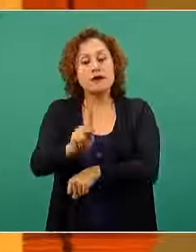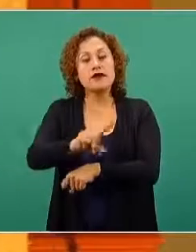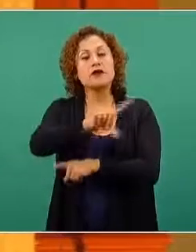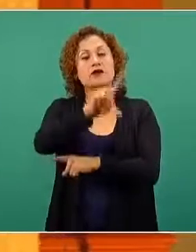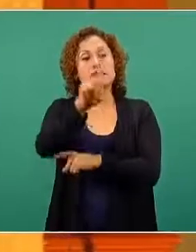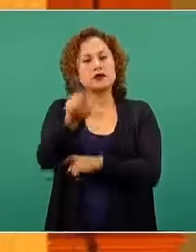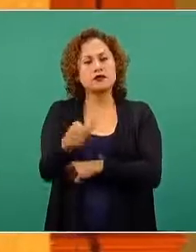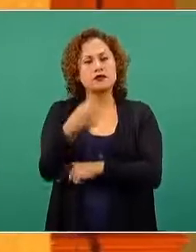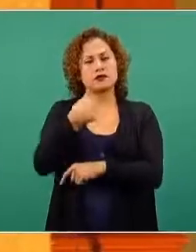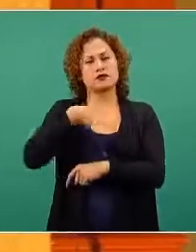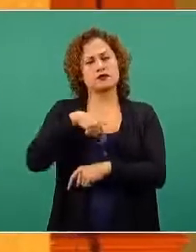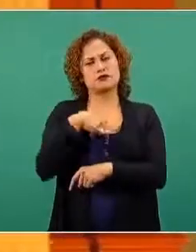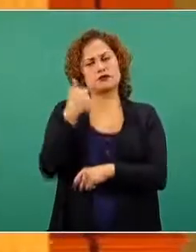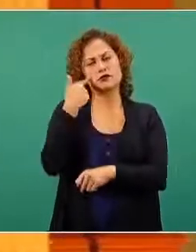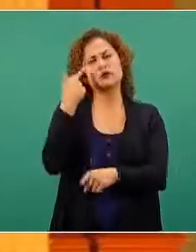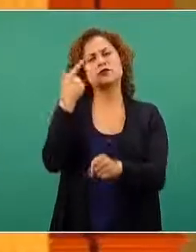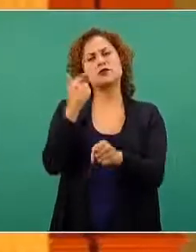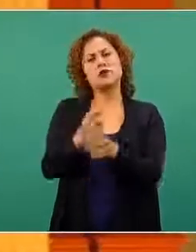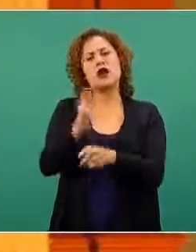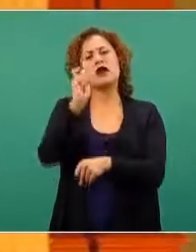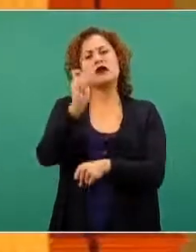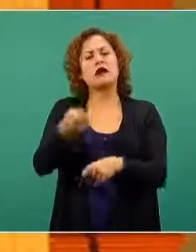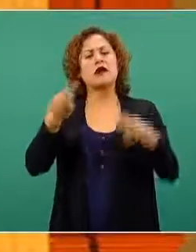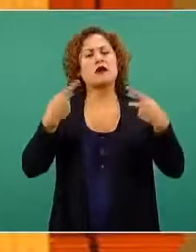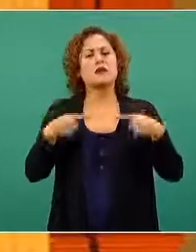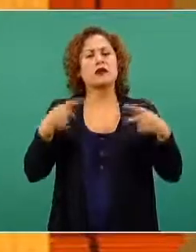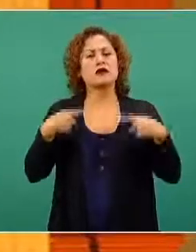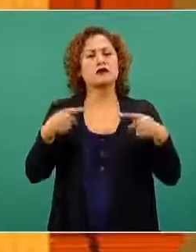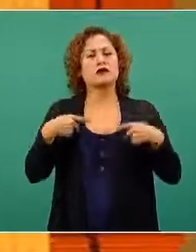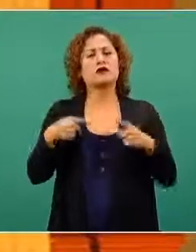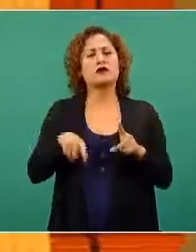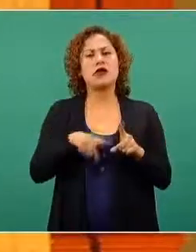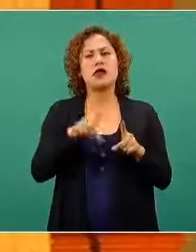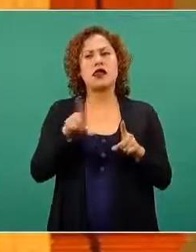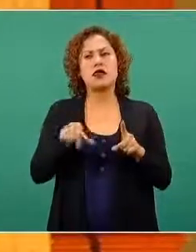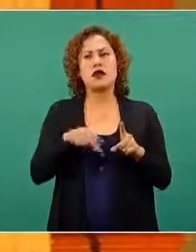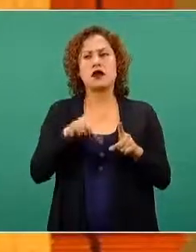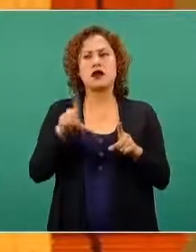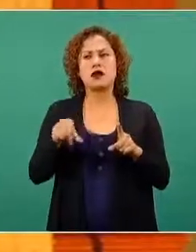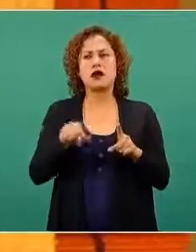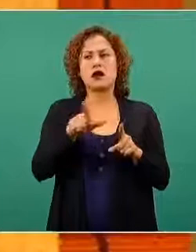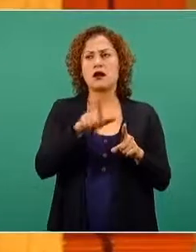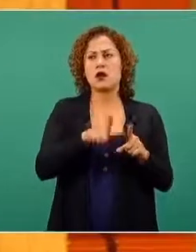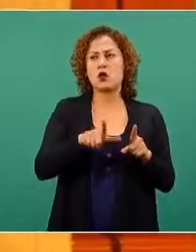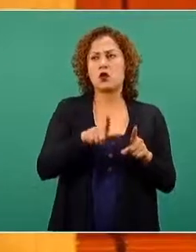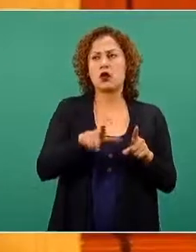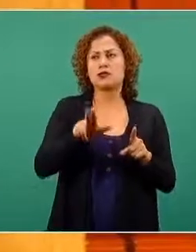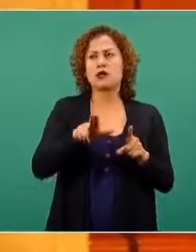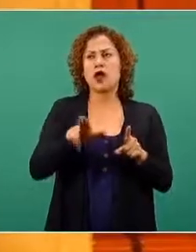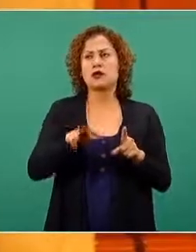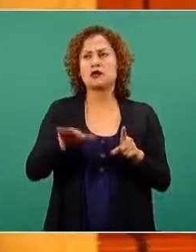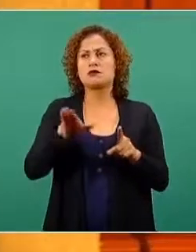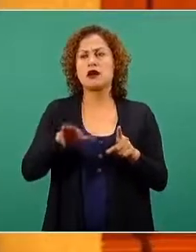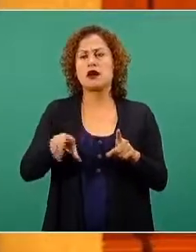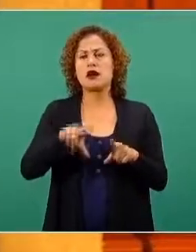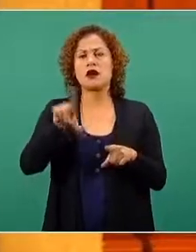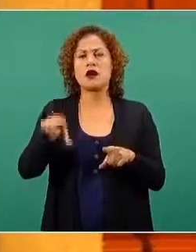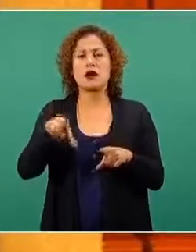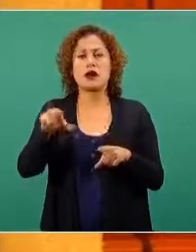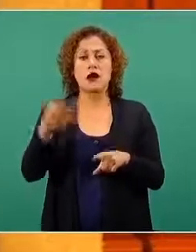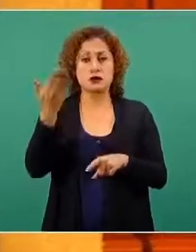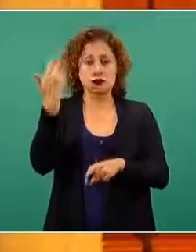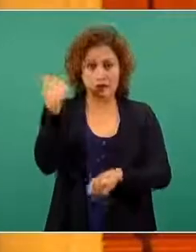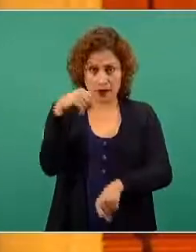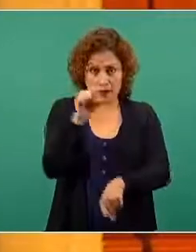7 días, las personas empiezan a esperar. La semana pasada tuvimos centros de vacunación